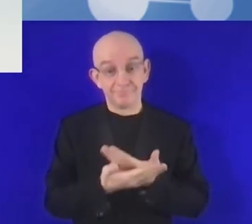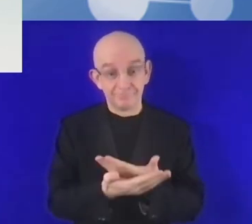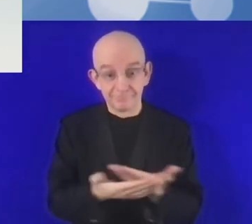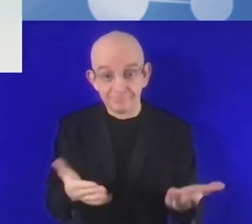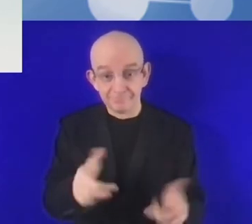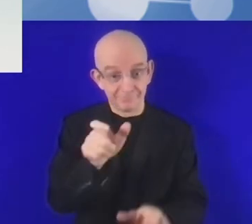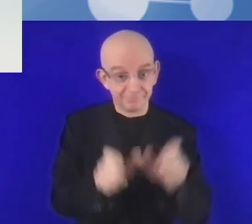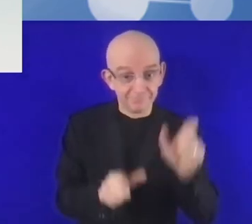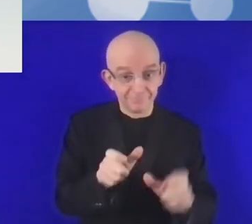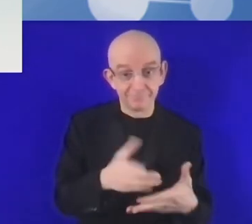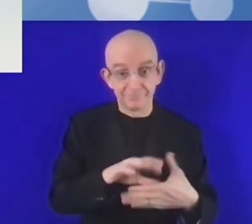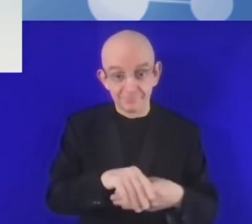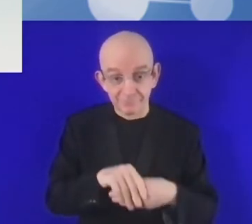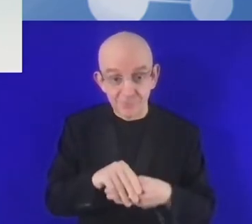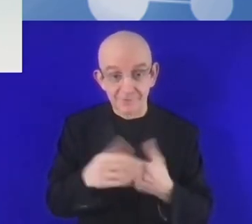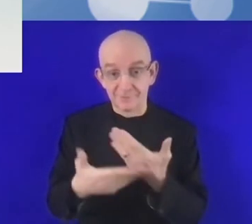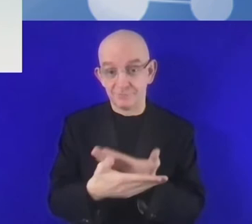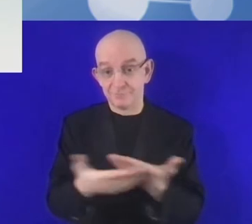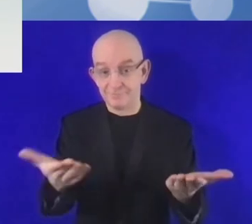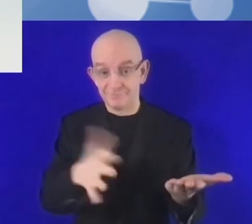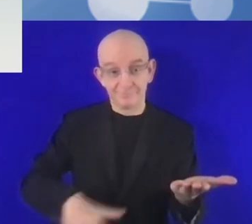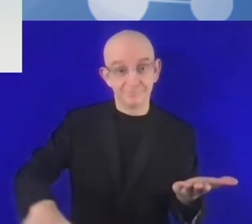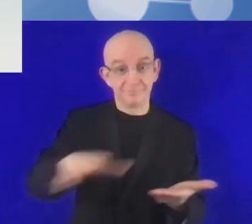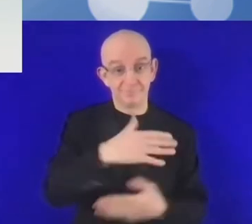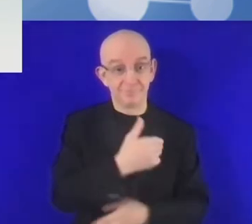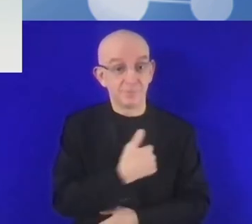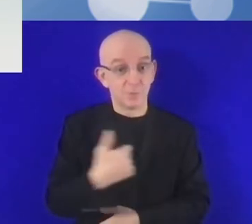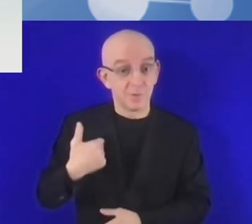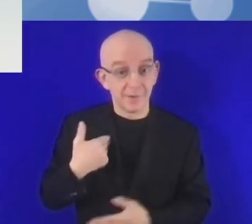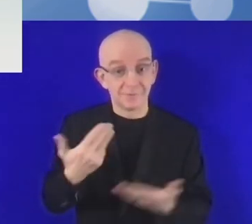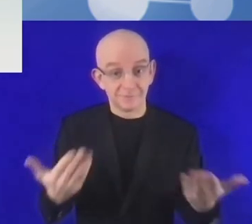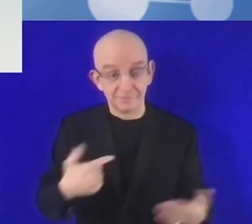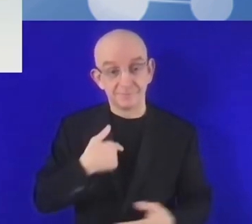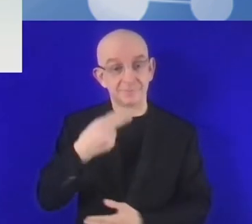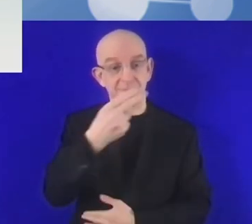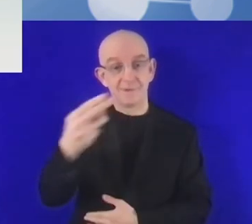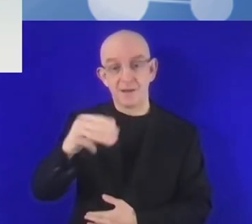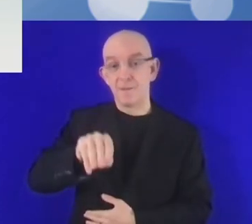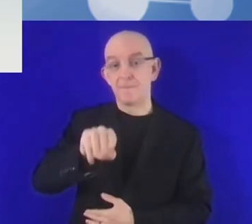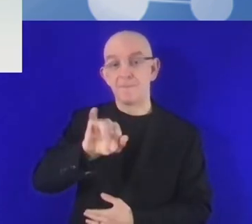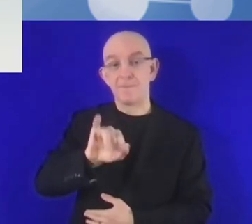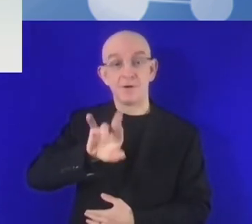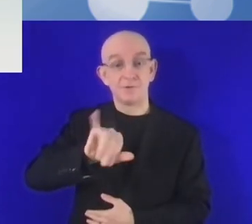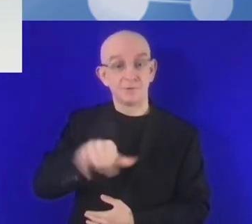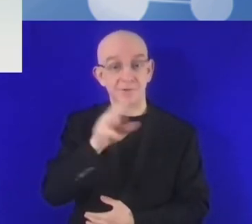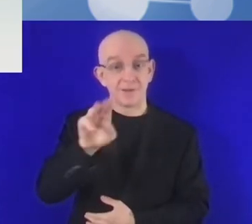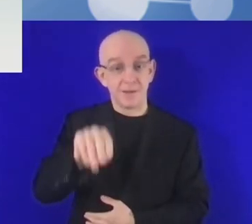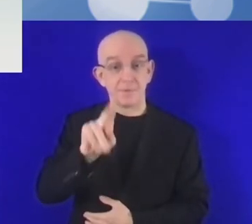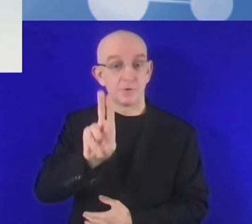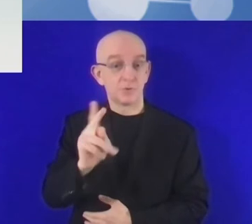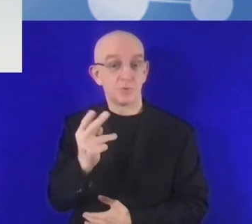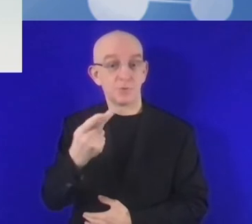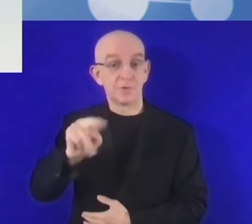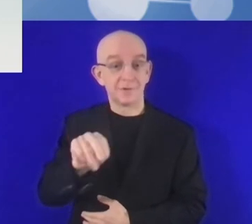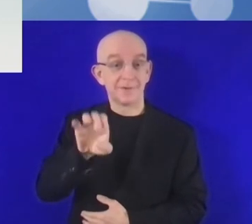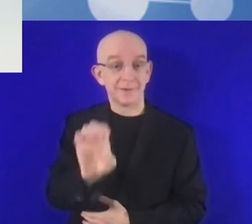Miriam Kühne and I'm the chair of the. Señores y señoras, colegas, amigos reunidos en Katowice, me llamo Miriam